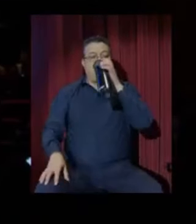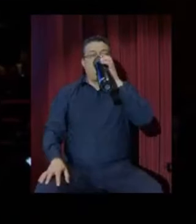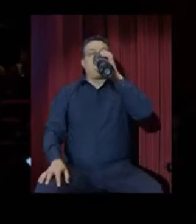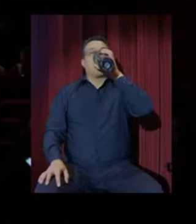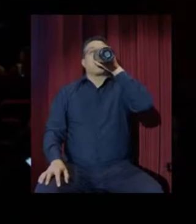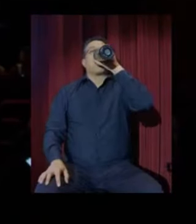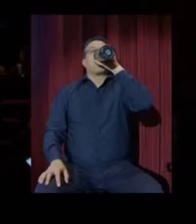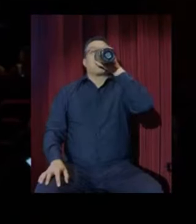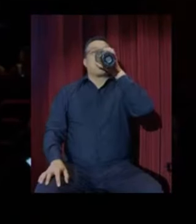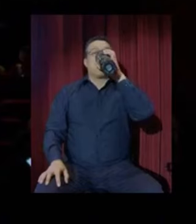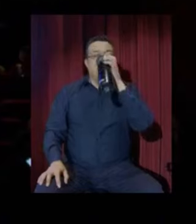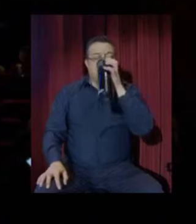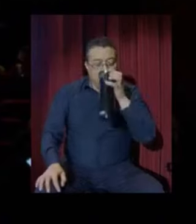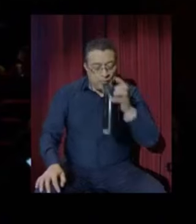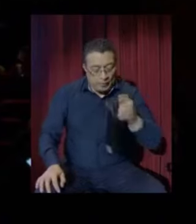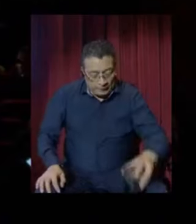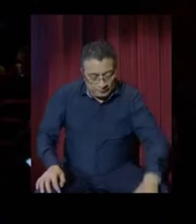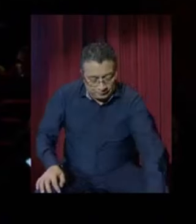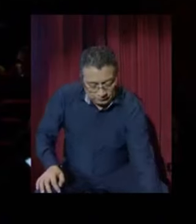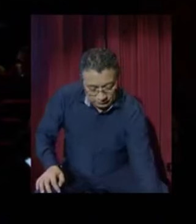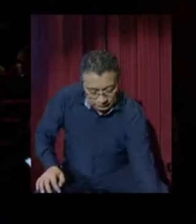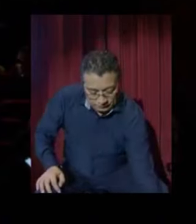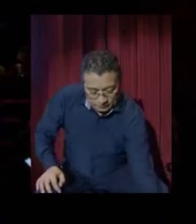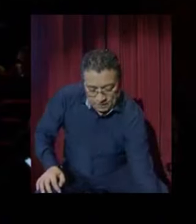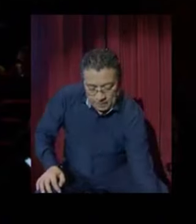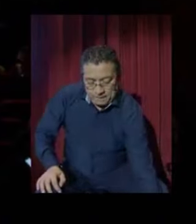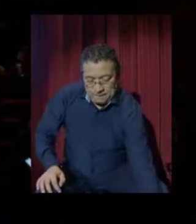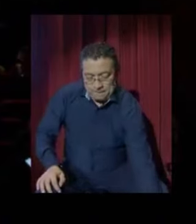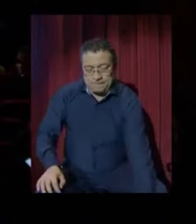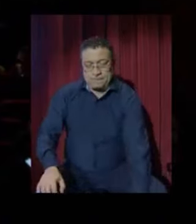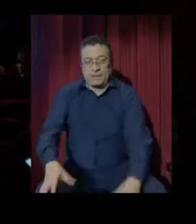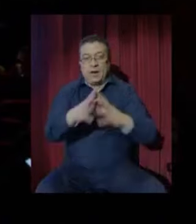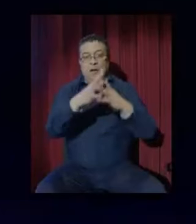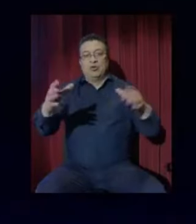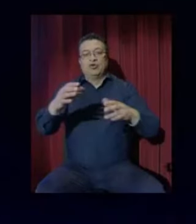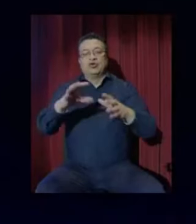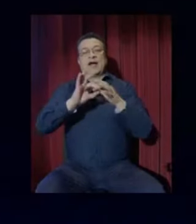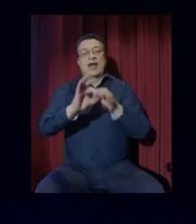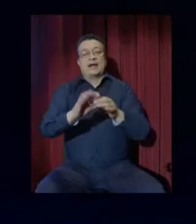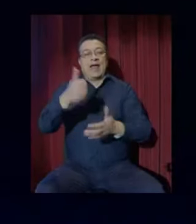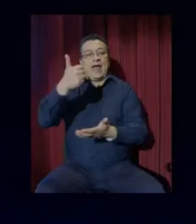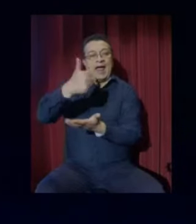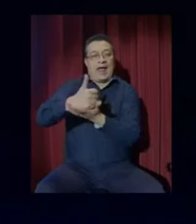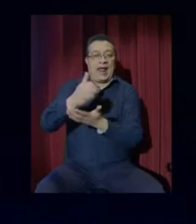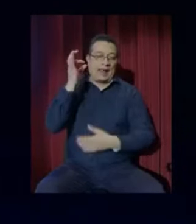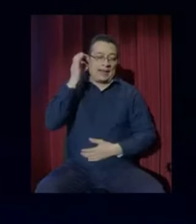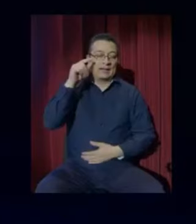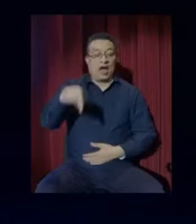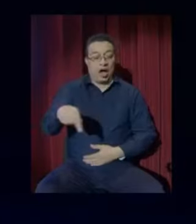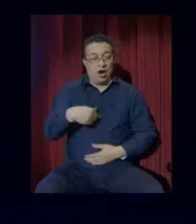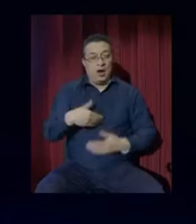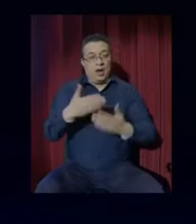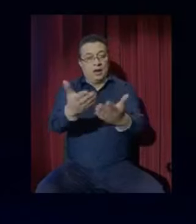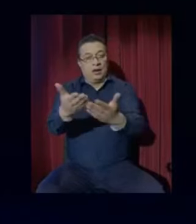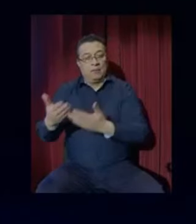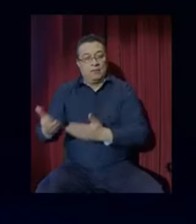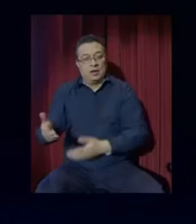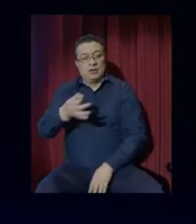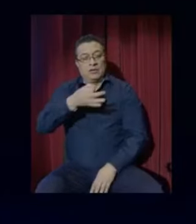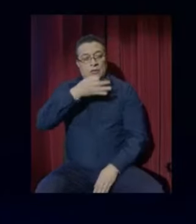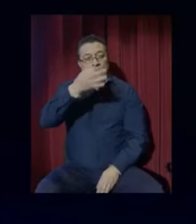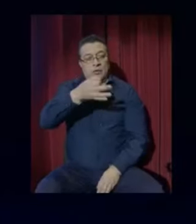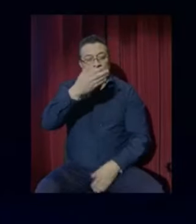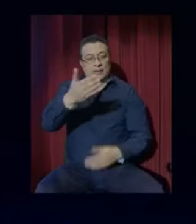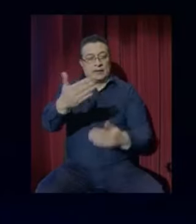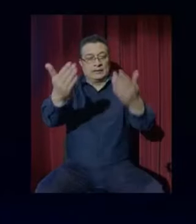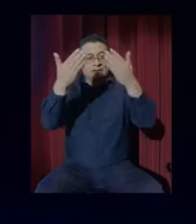jornada Muchas gracias alcaldesa ahora a continuación las y los invito a escuchar el